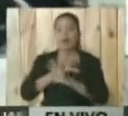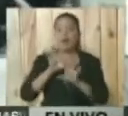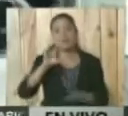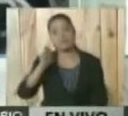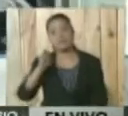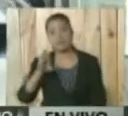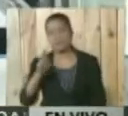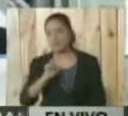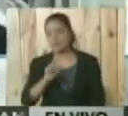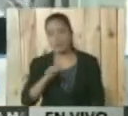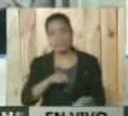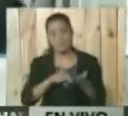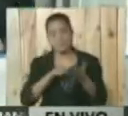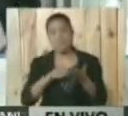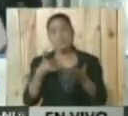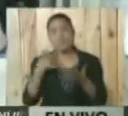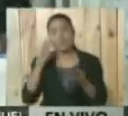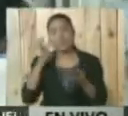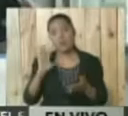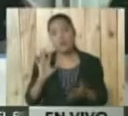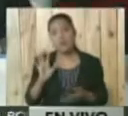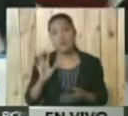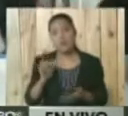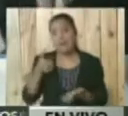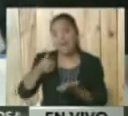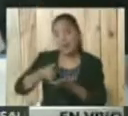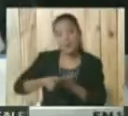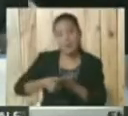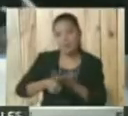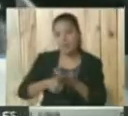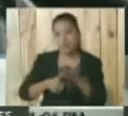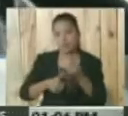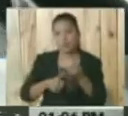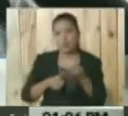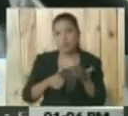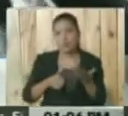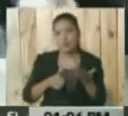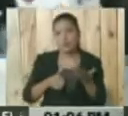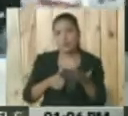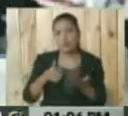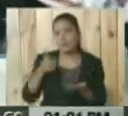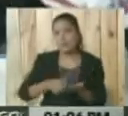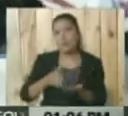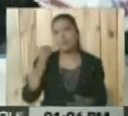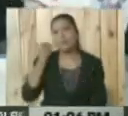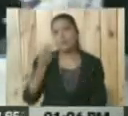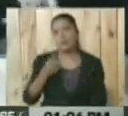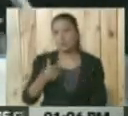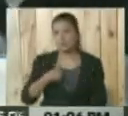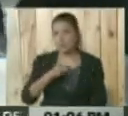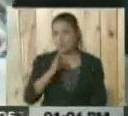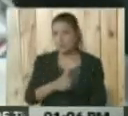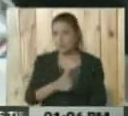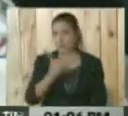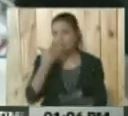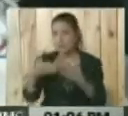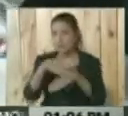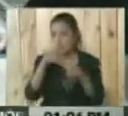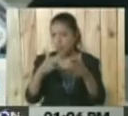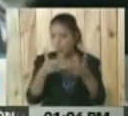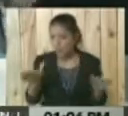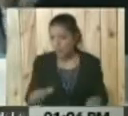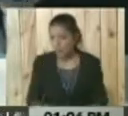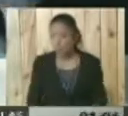no era mi firma y además me imagino que la huella dactilar tampoco la... Me imagino no, pues fue así. ¿Tú denunciaste ante el Ministerio Público? Sí, nosotros